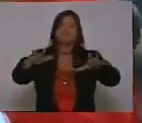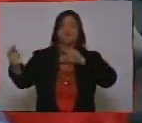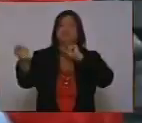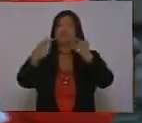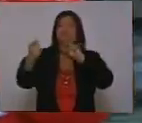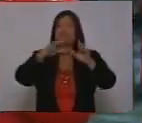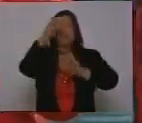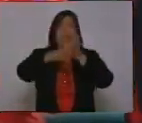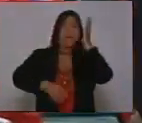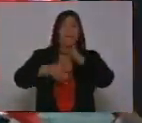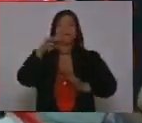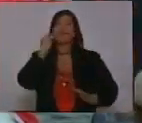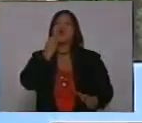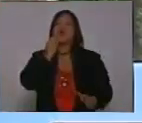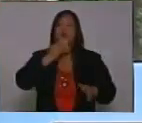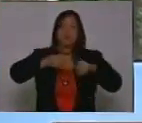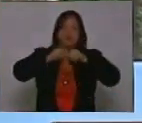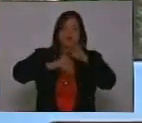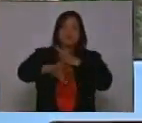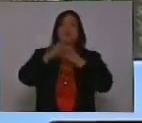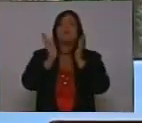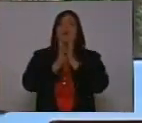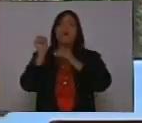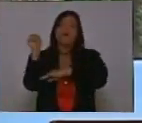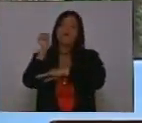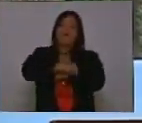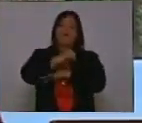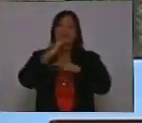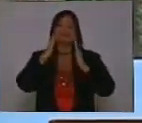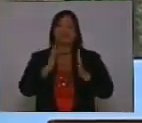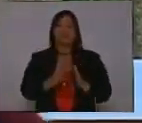nuestro capítulo de juventud! ¡Venceremos!